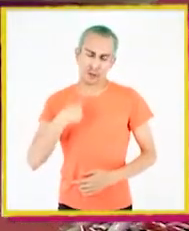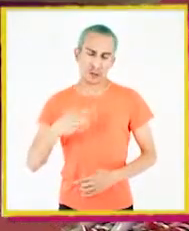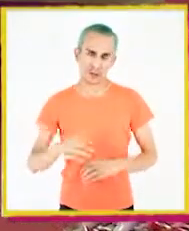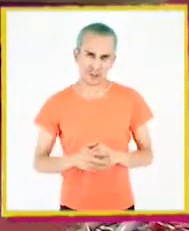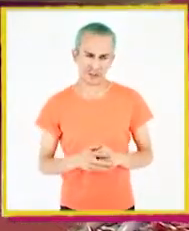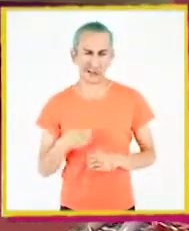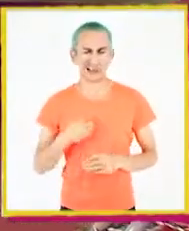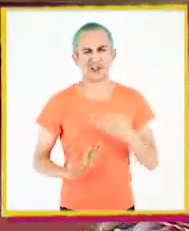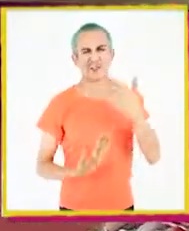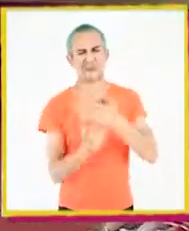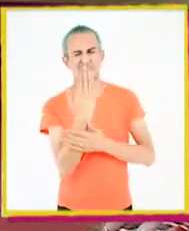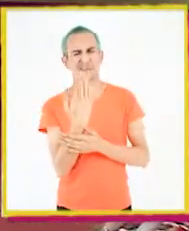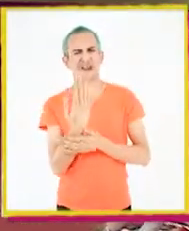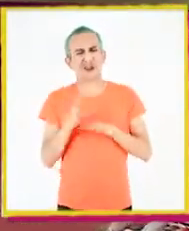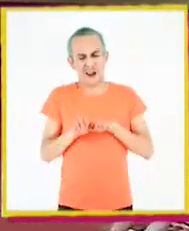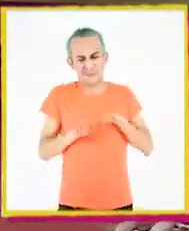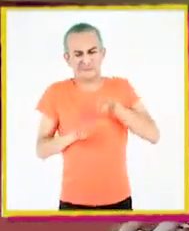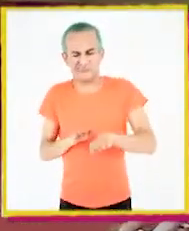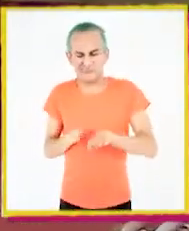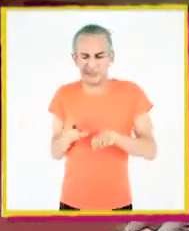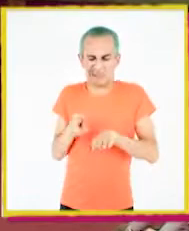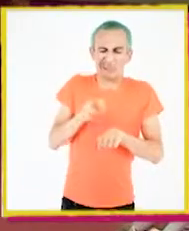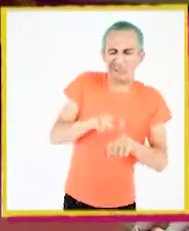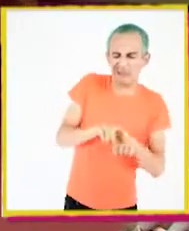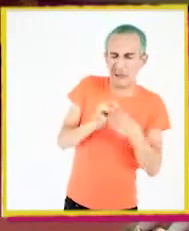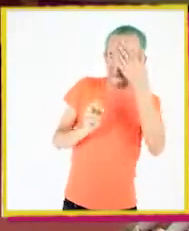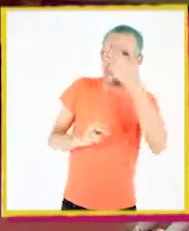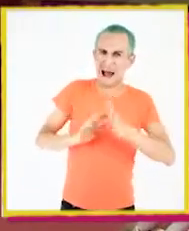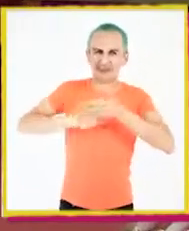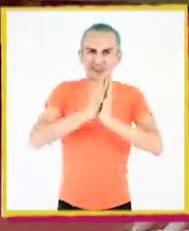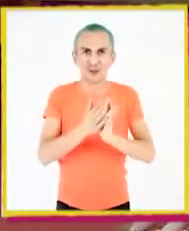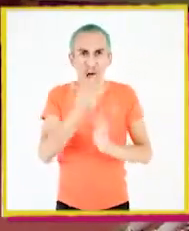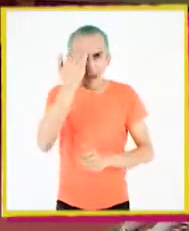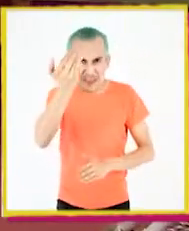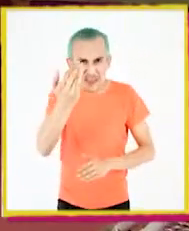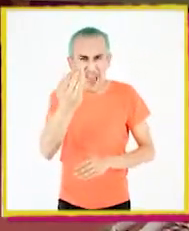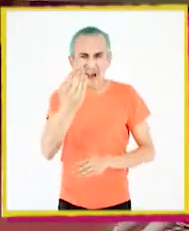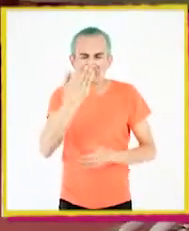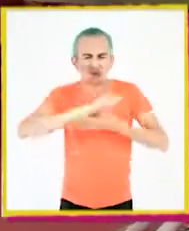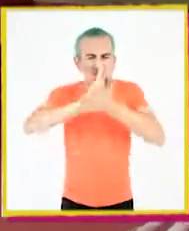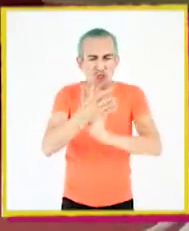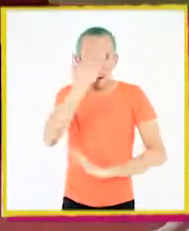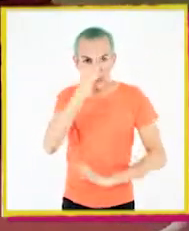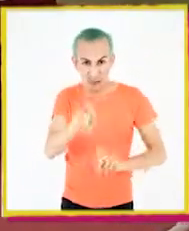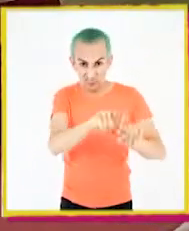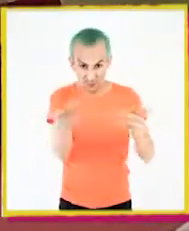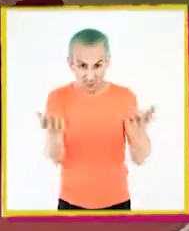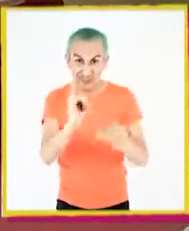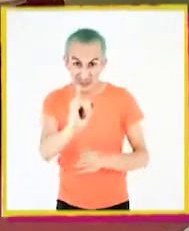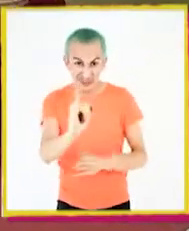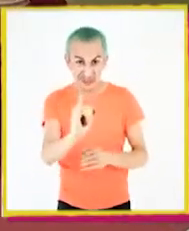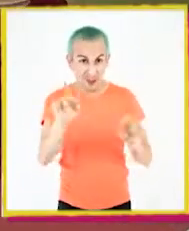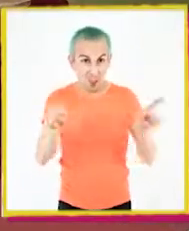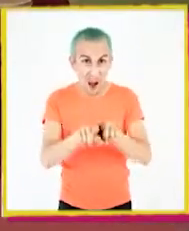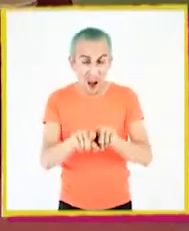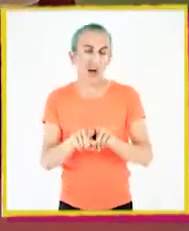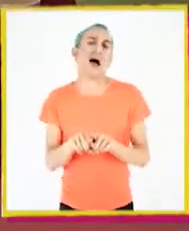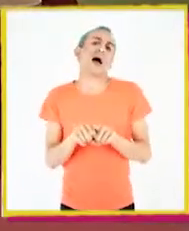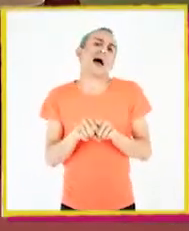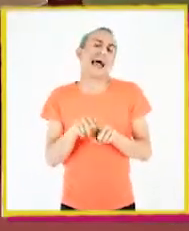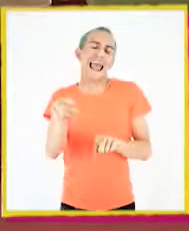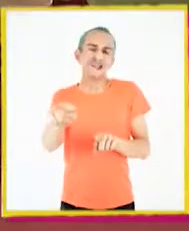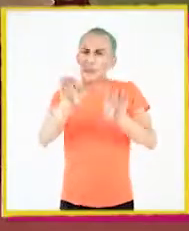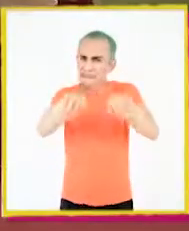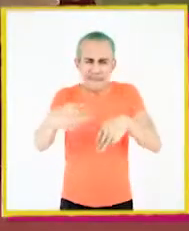yo. No, es que amanecí con el pie izquierdo. ¿Sí? ¿Les ha pasado que tienen un día en que nada sale bien? ¿Sí? Sí.